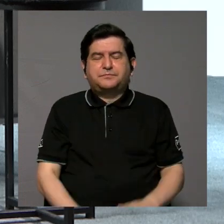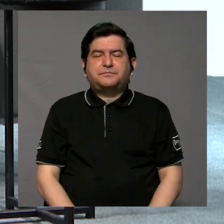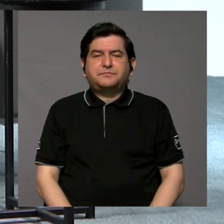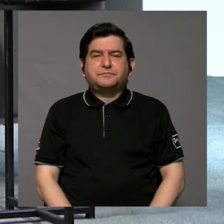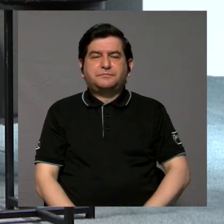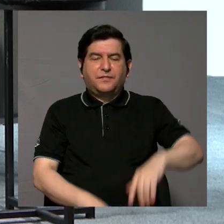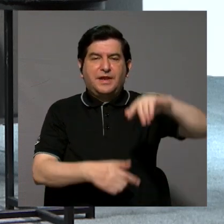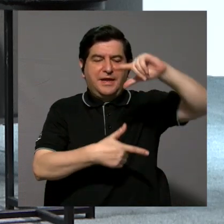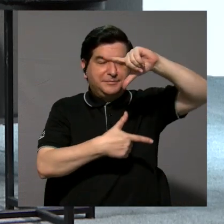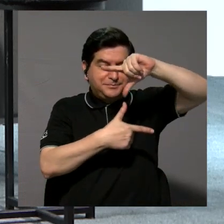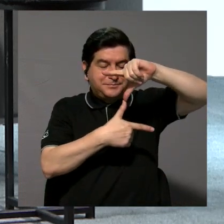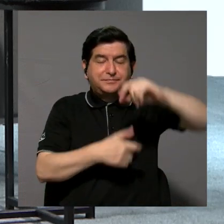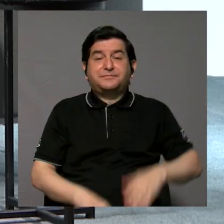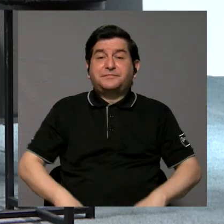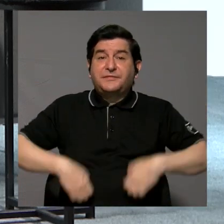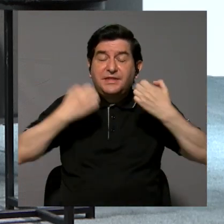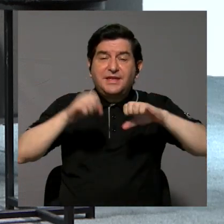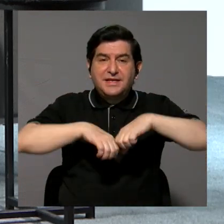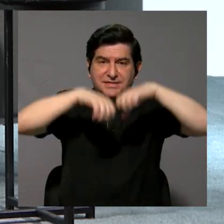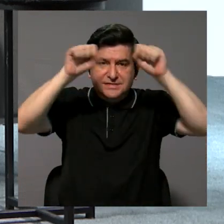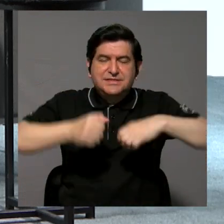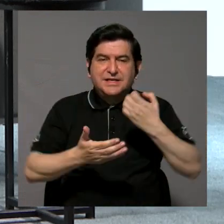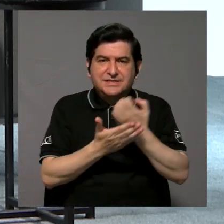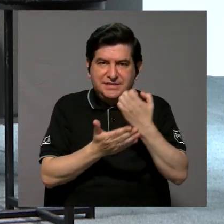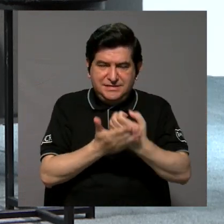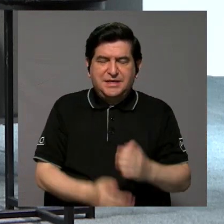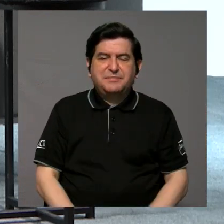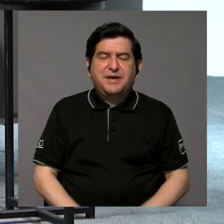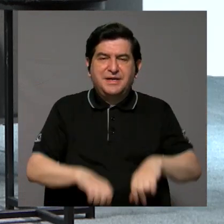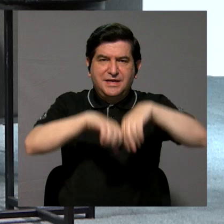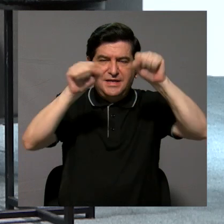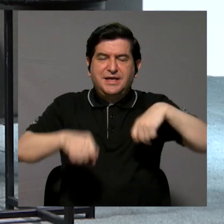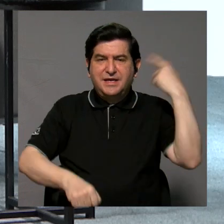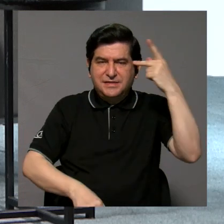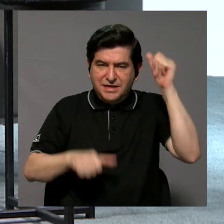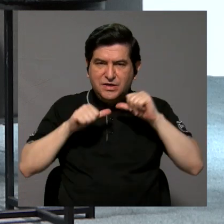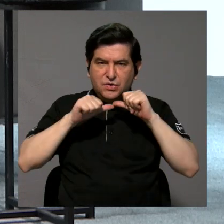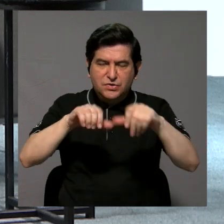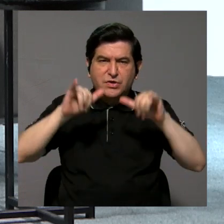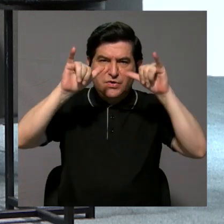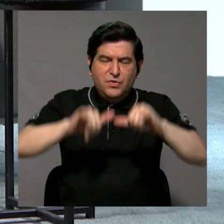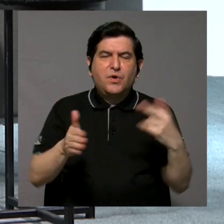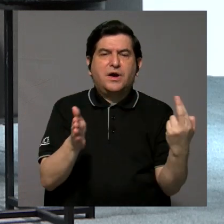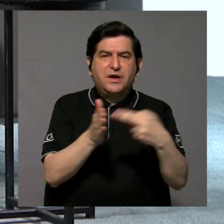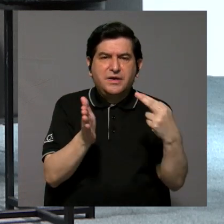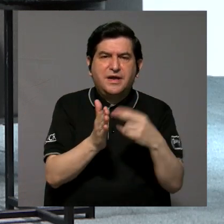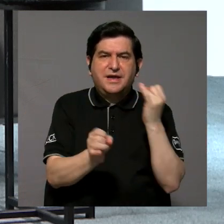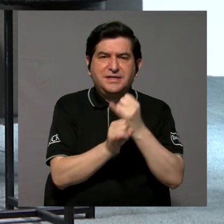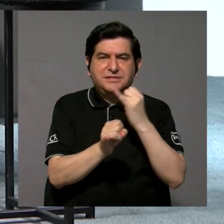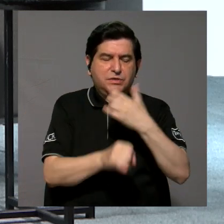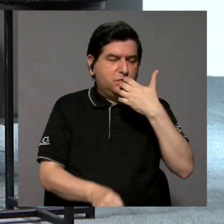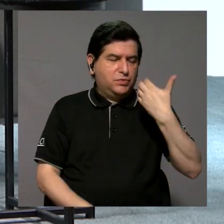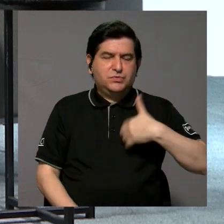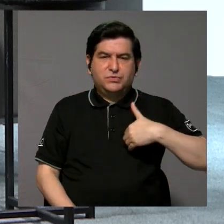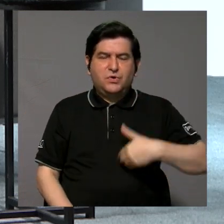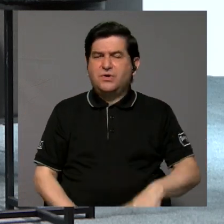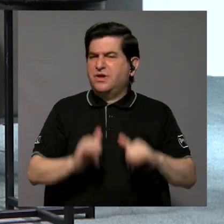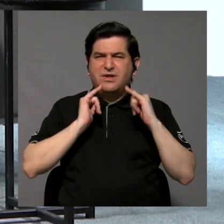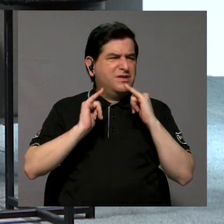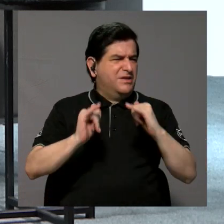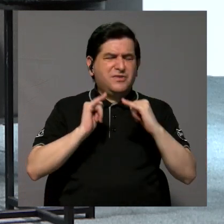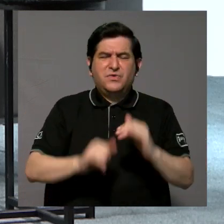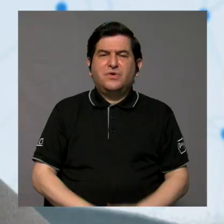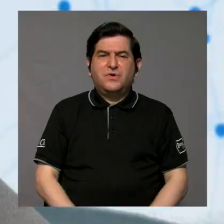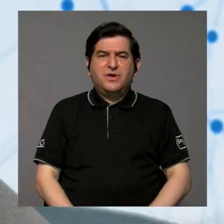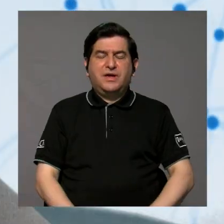Central es, bueno, existe un sistema económico y un sistema político que sigue manteniendo y reproduciendo instituciones de privilegio y desigualdad en América